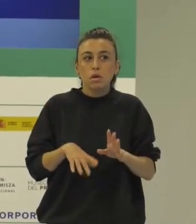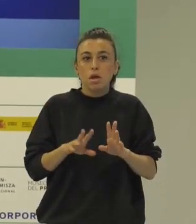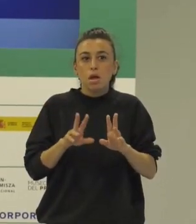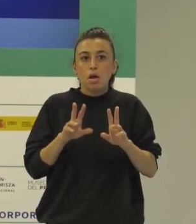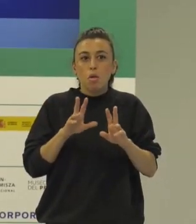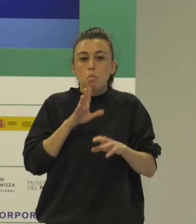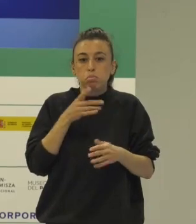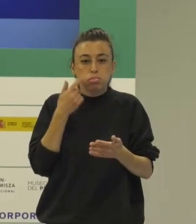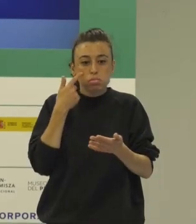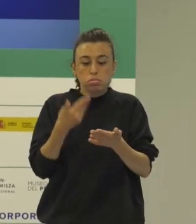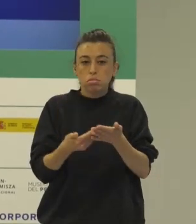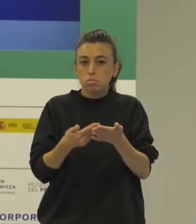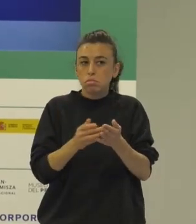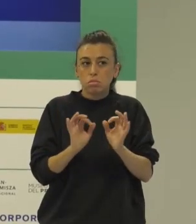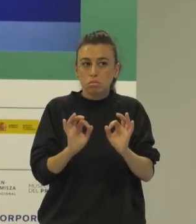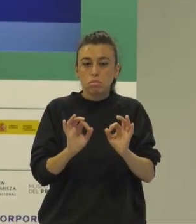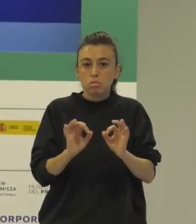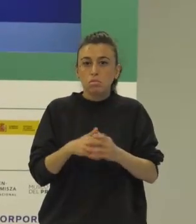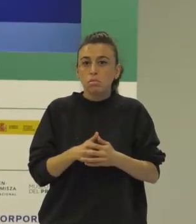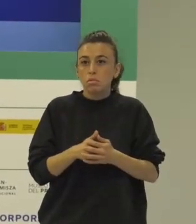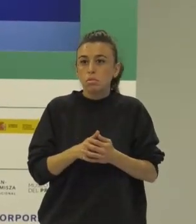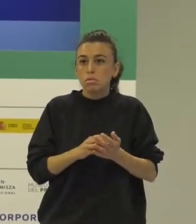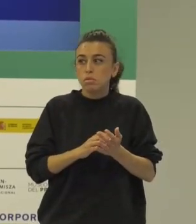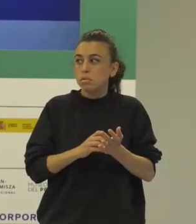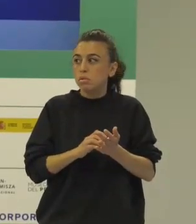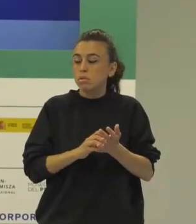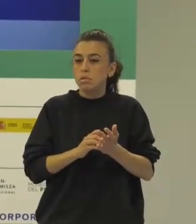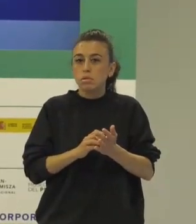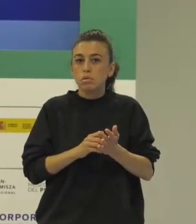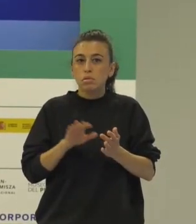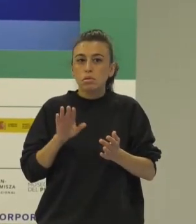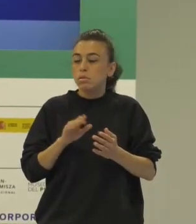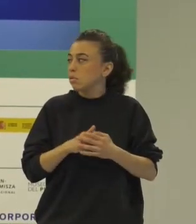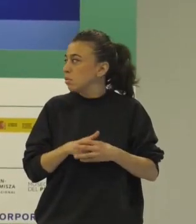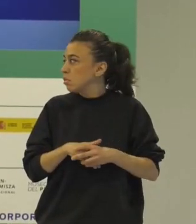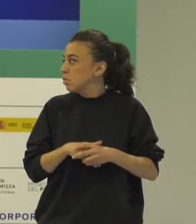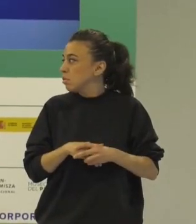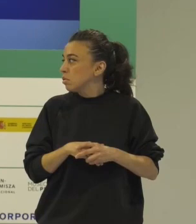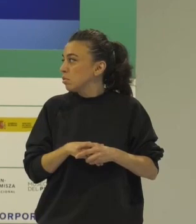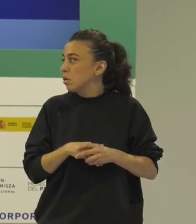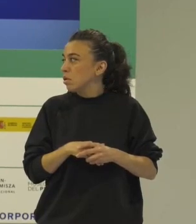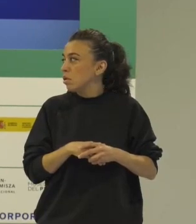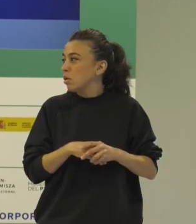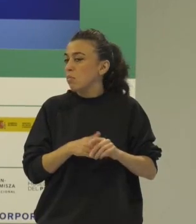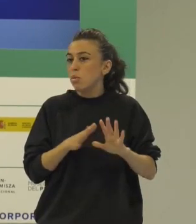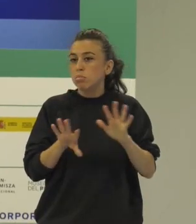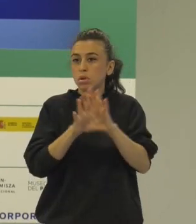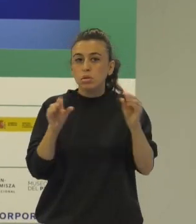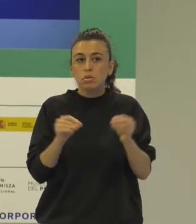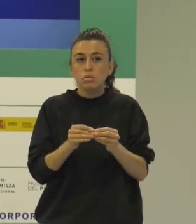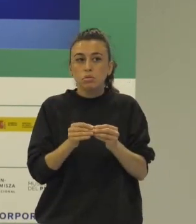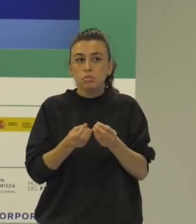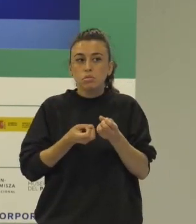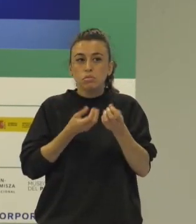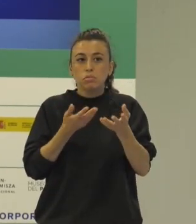hechos. ¿Y tu visión de la prensa brevemente? De acá, bueno. Una pincelada, una brocha gorda.